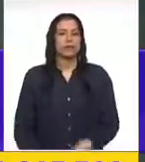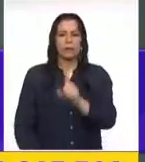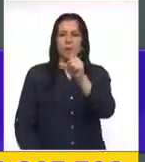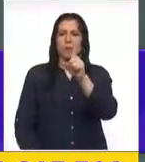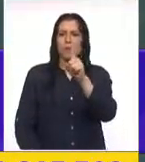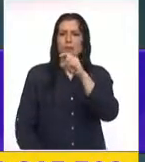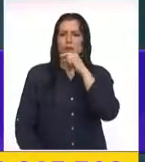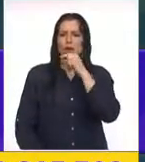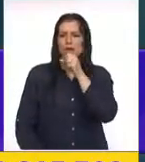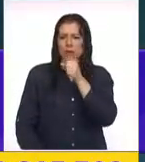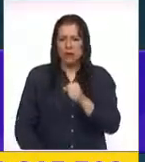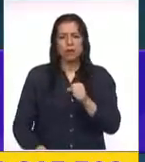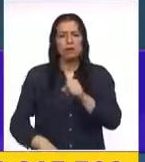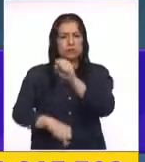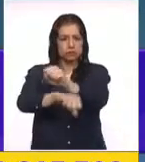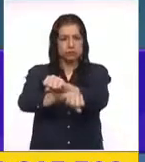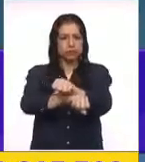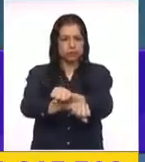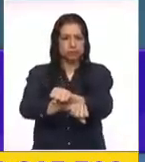Al minivan.